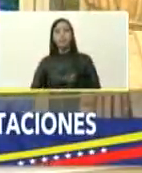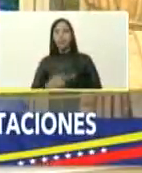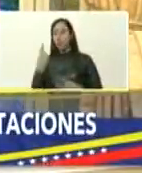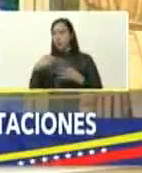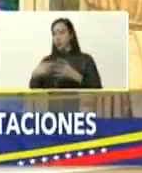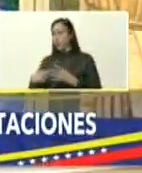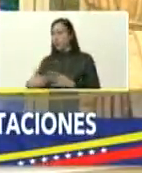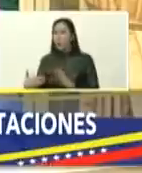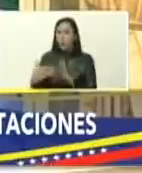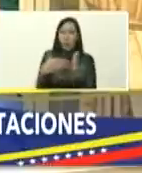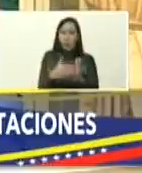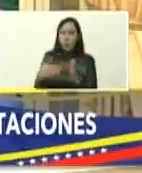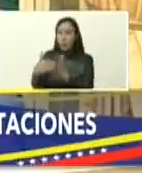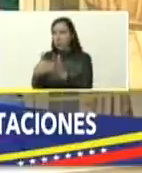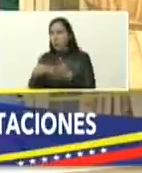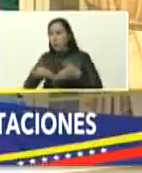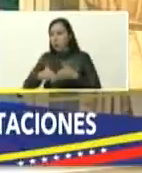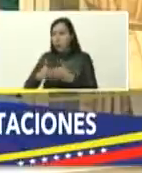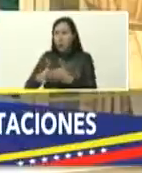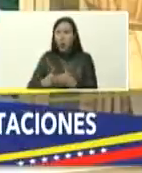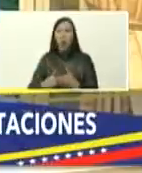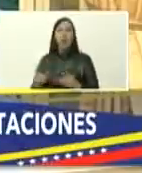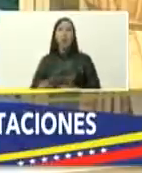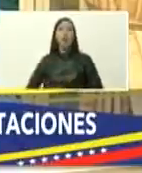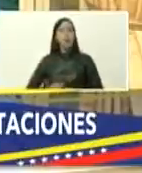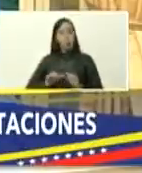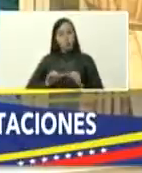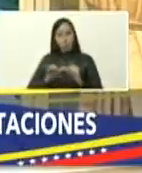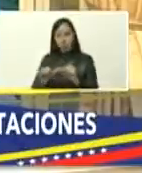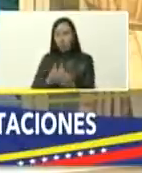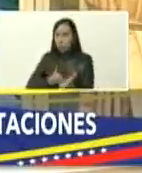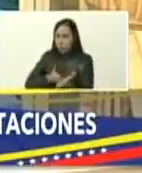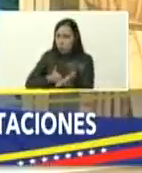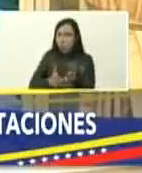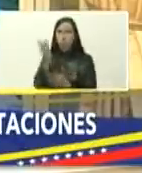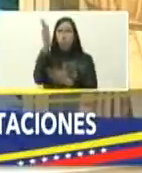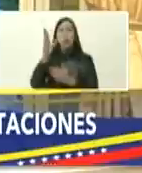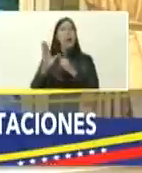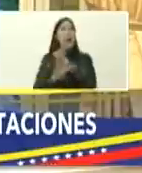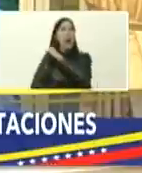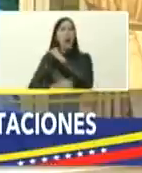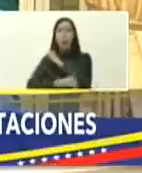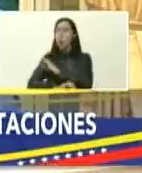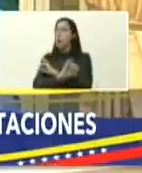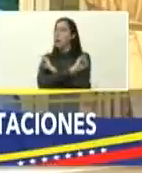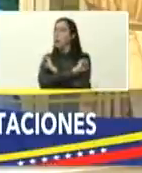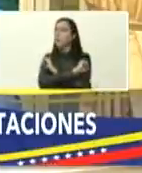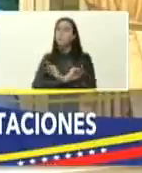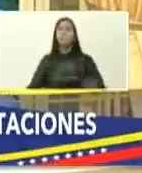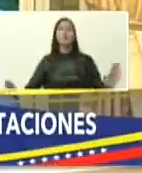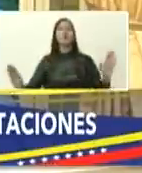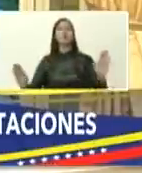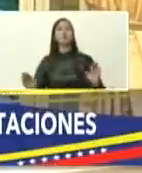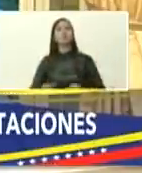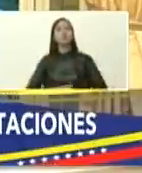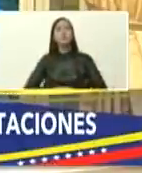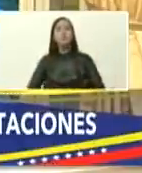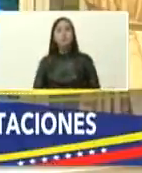alcabalas, sin gestores, sin ladrones, sin burócratas.